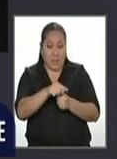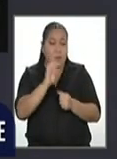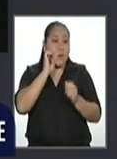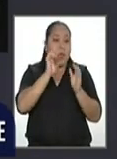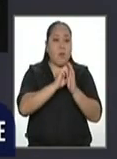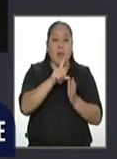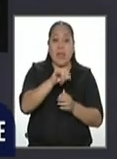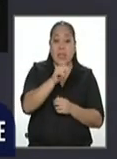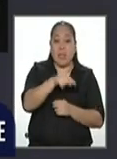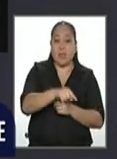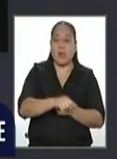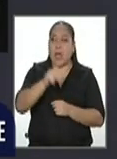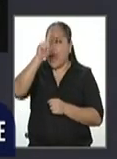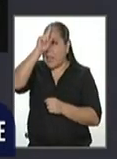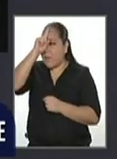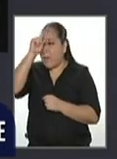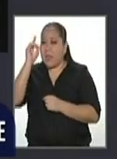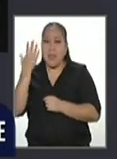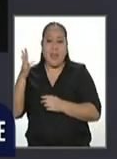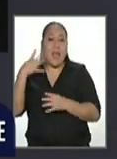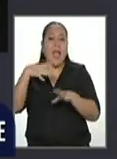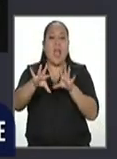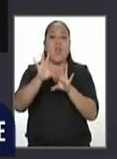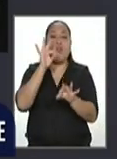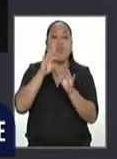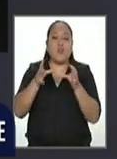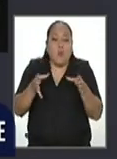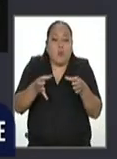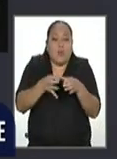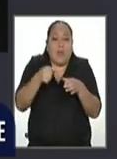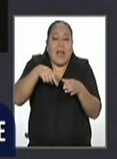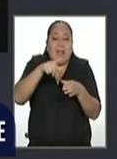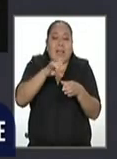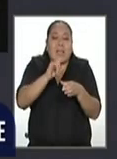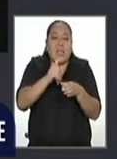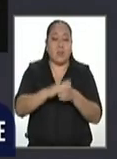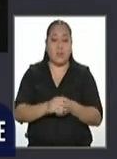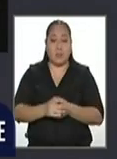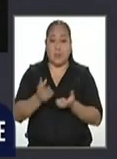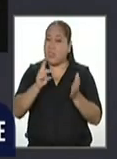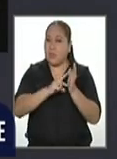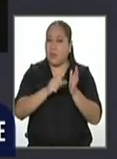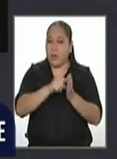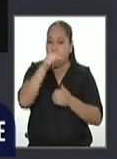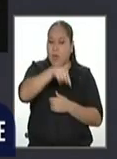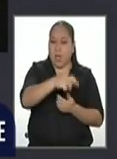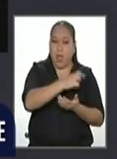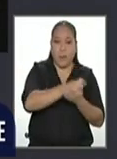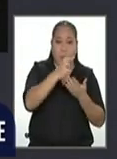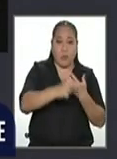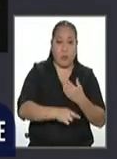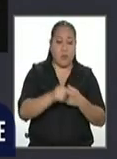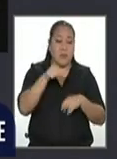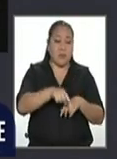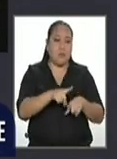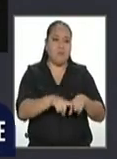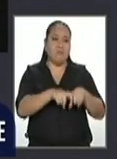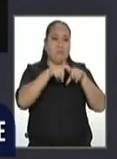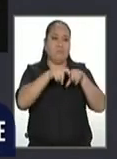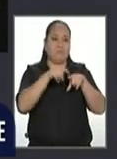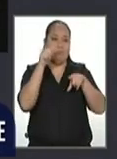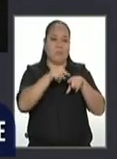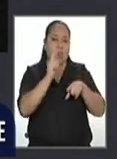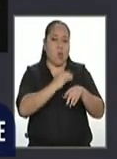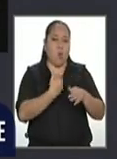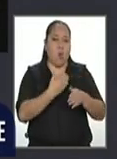por ejemplo, Alemania acaba de encontrar yacimientos de litio. Eso hace que nuestros proyectos, si se traban, si